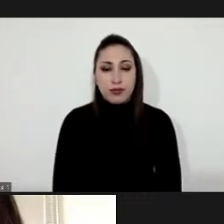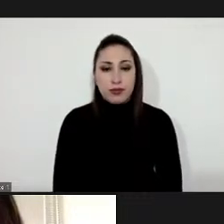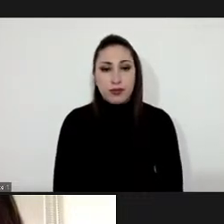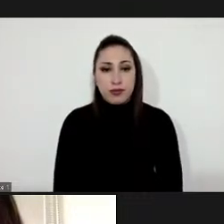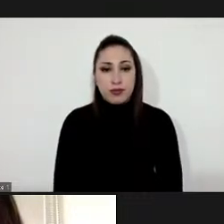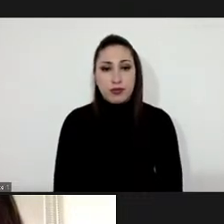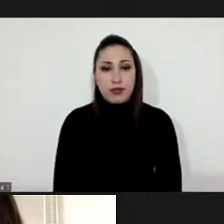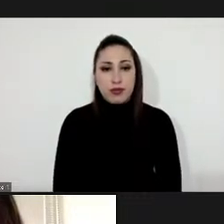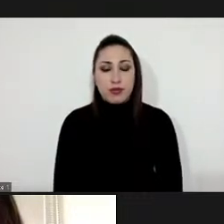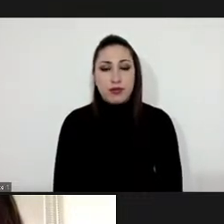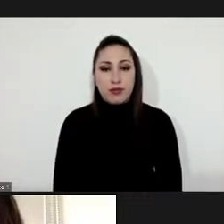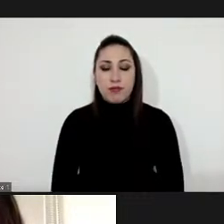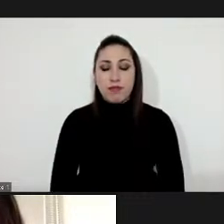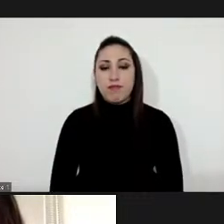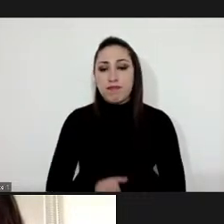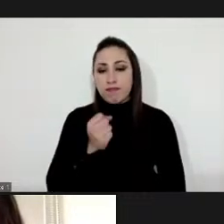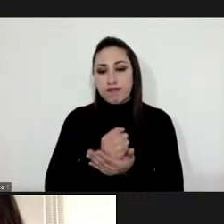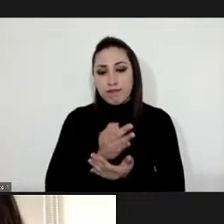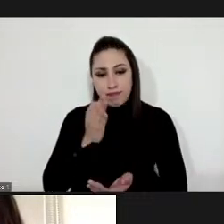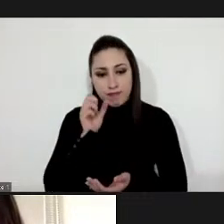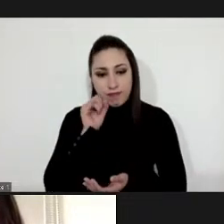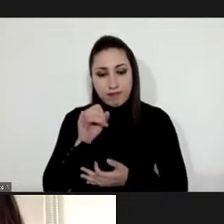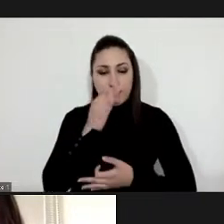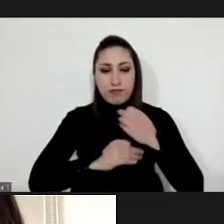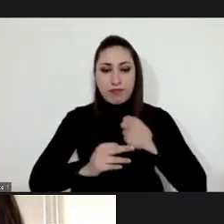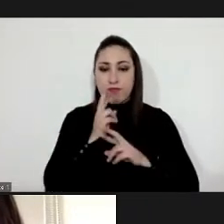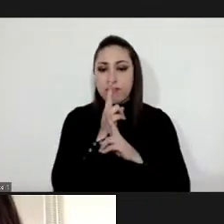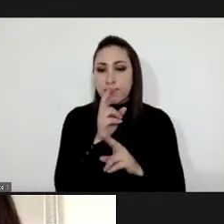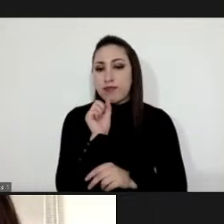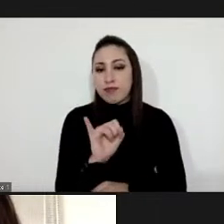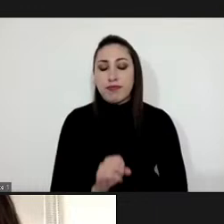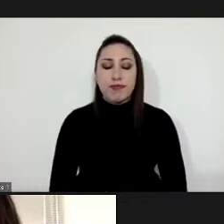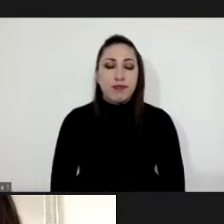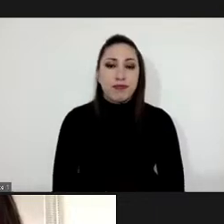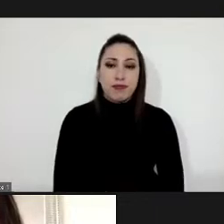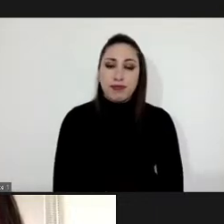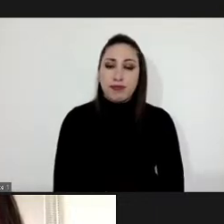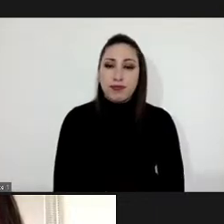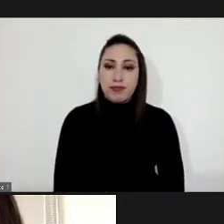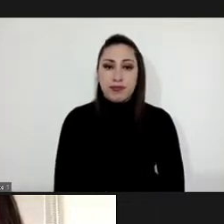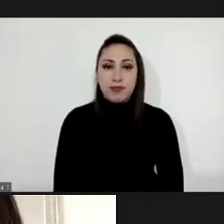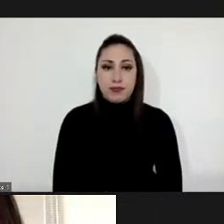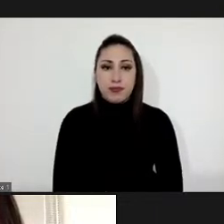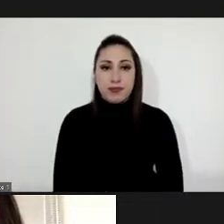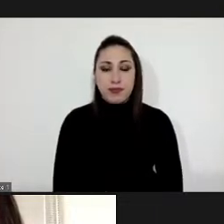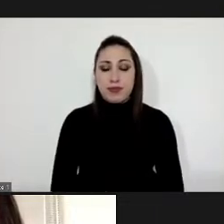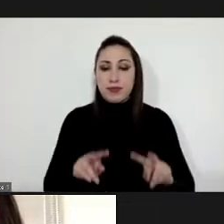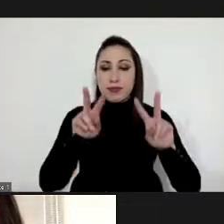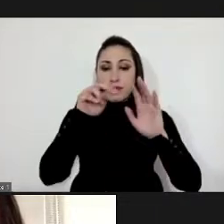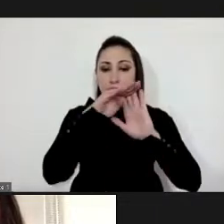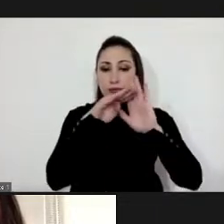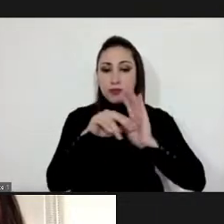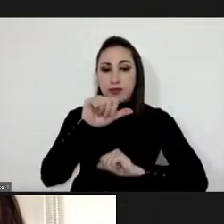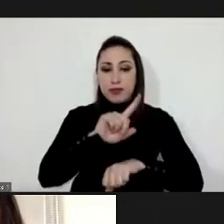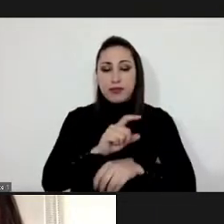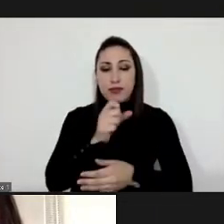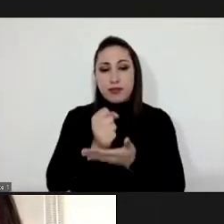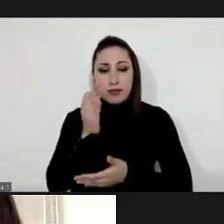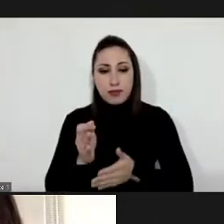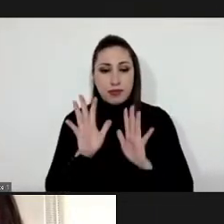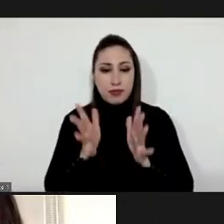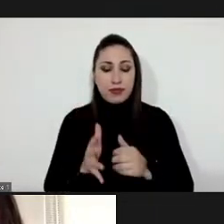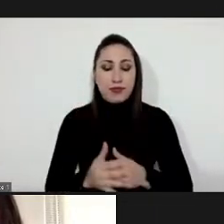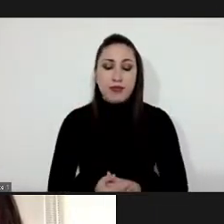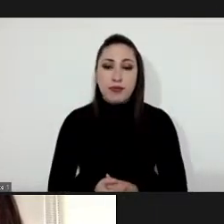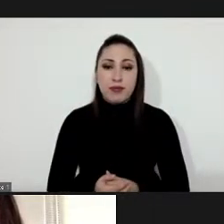Aprobado por unanimidad, diputada presidenta. Gracias, diputada. Se tiene por aprobado el orden del día para esta sesión. Pido